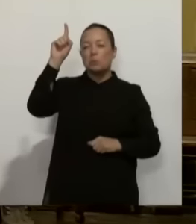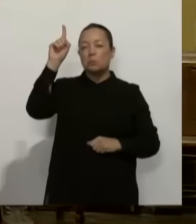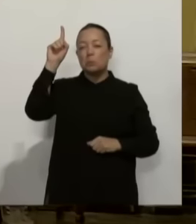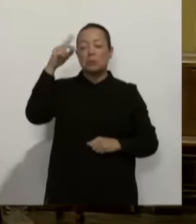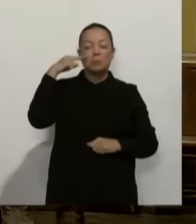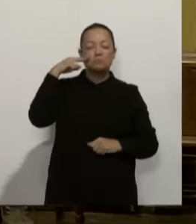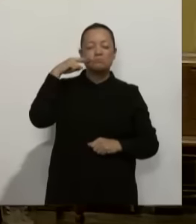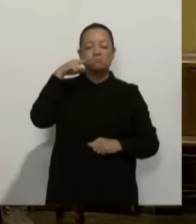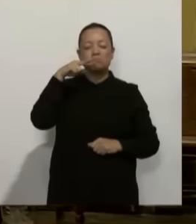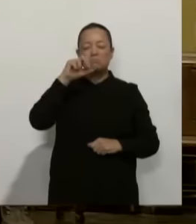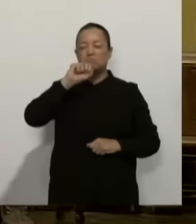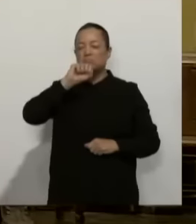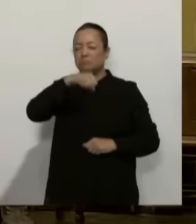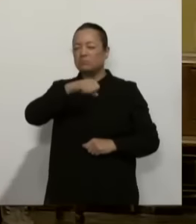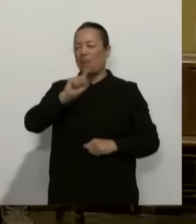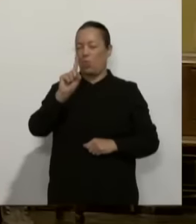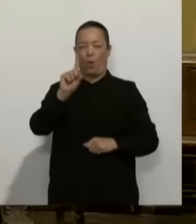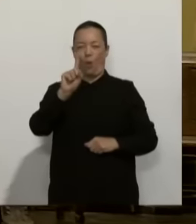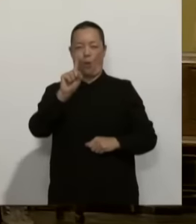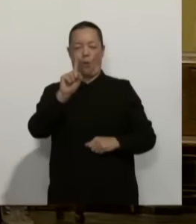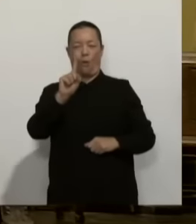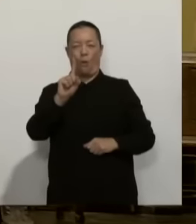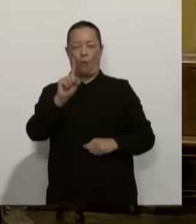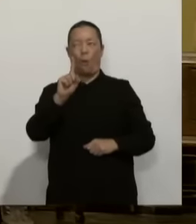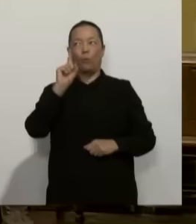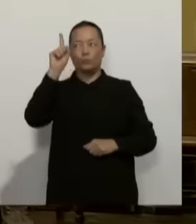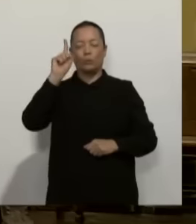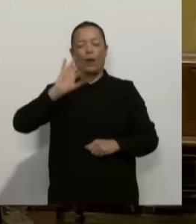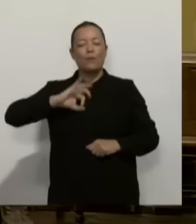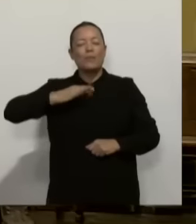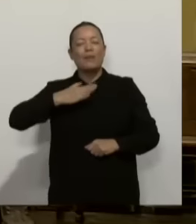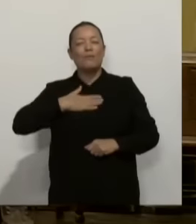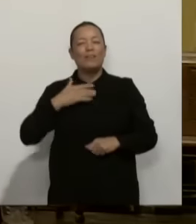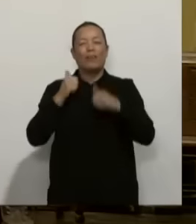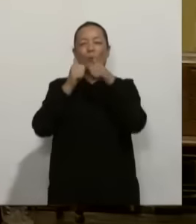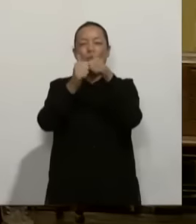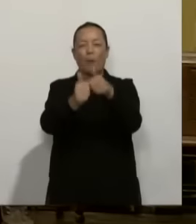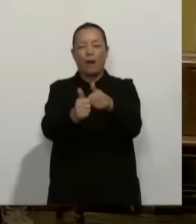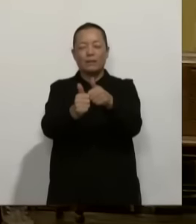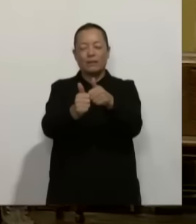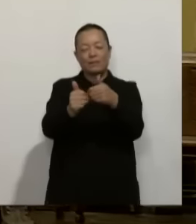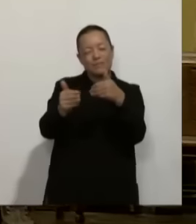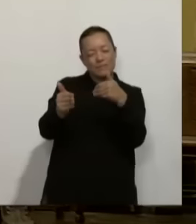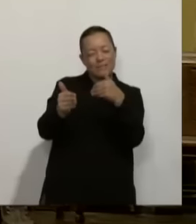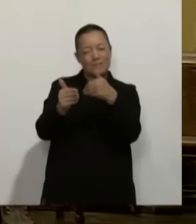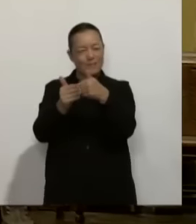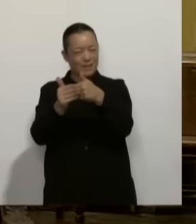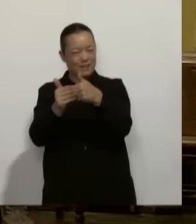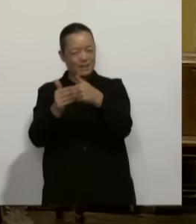se desentiende de nuestra vida, sino que la acompaña, que está